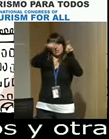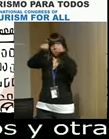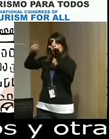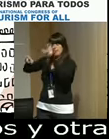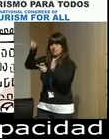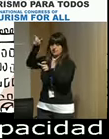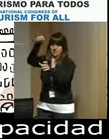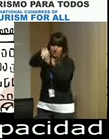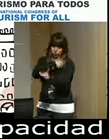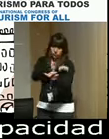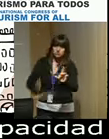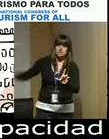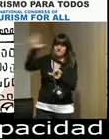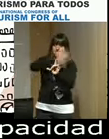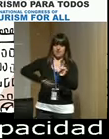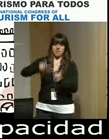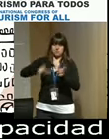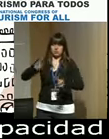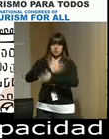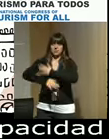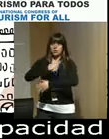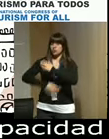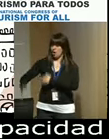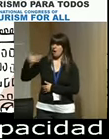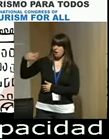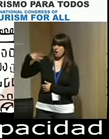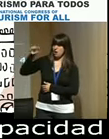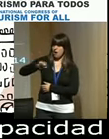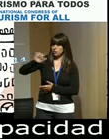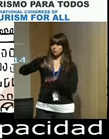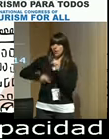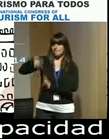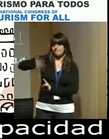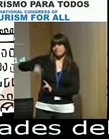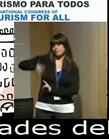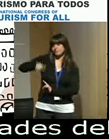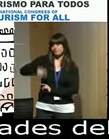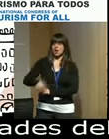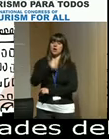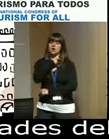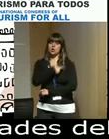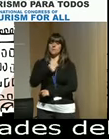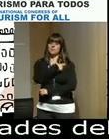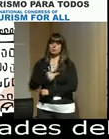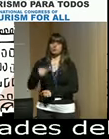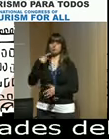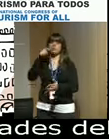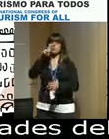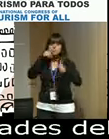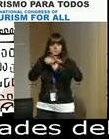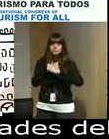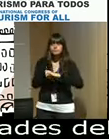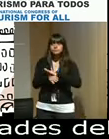con discapacidad. Desde hace ya varios años presidimos la Comisión de Turismo y Ocio Inclusivo de CERMI. El CERMI es el